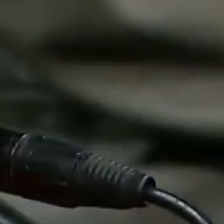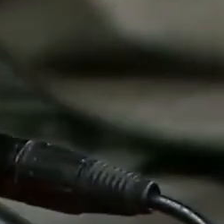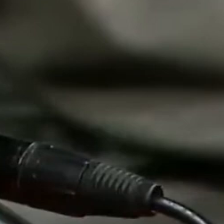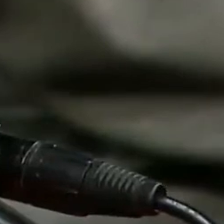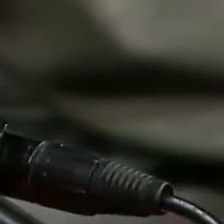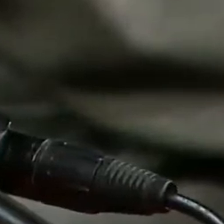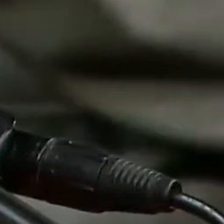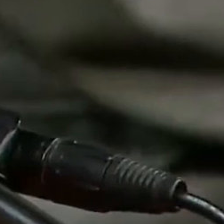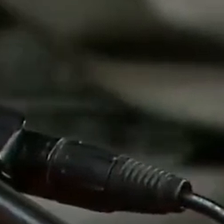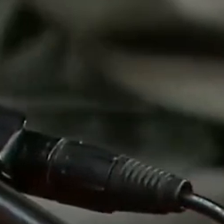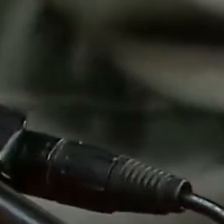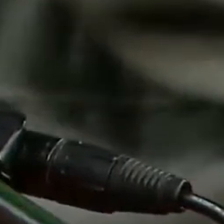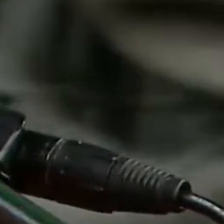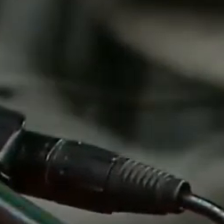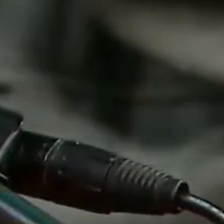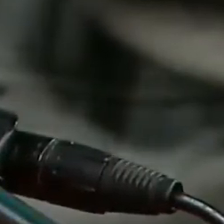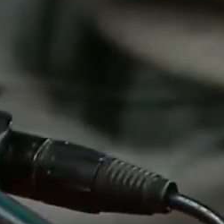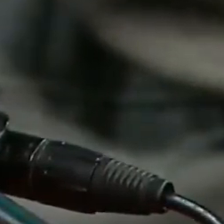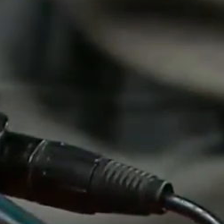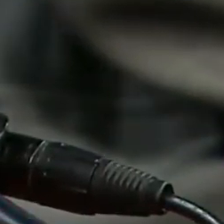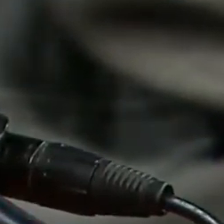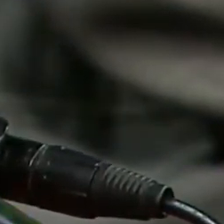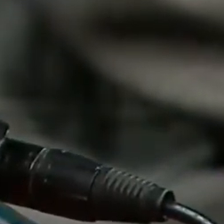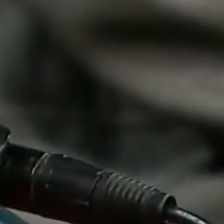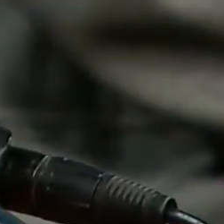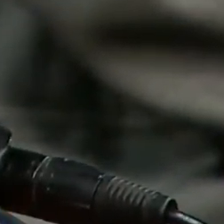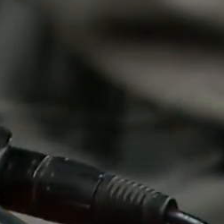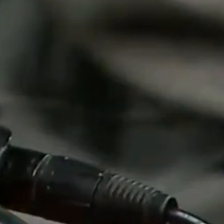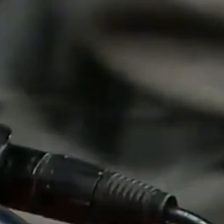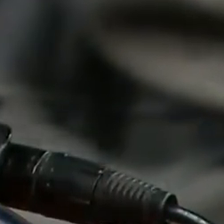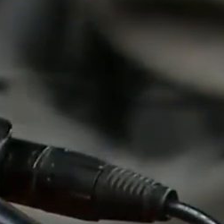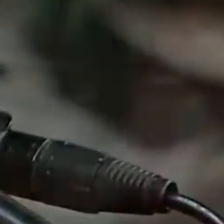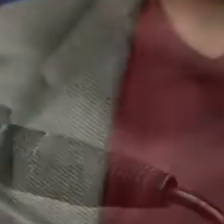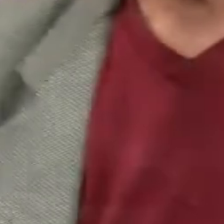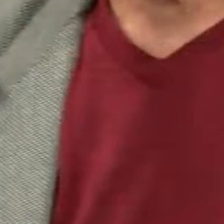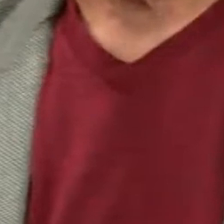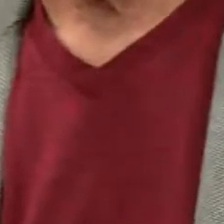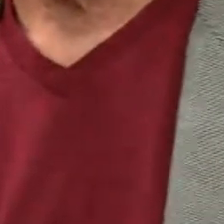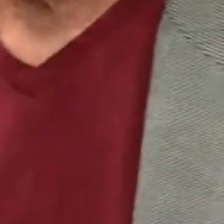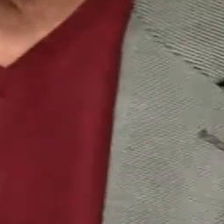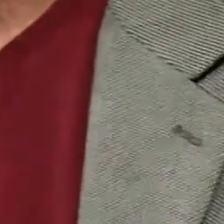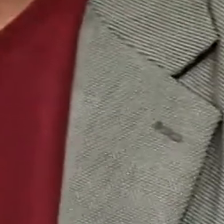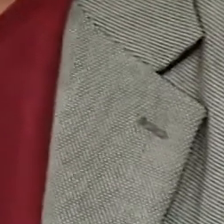Jacinto Vera, nuestra voz, del pantanoso con amor. Cordón,